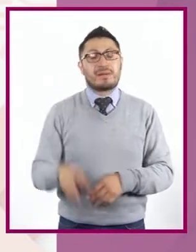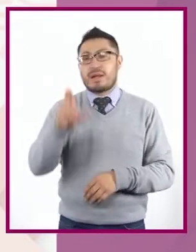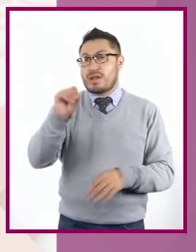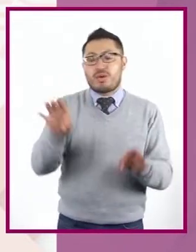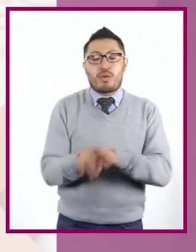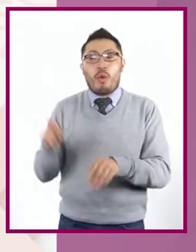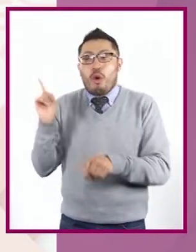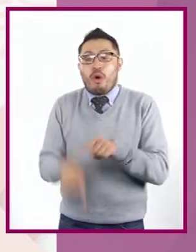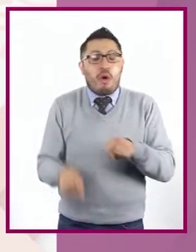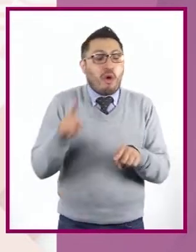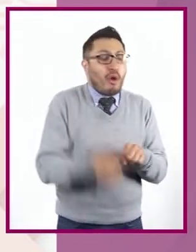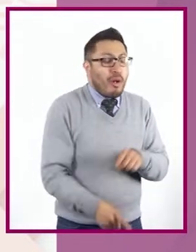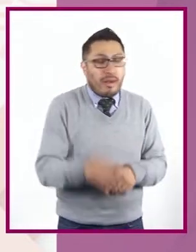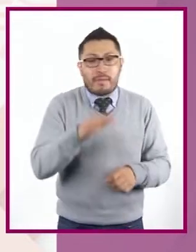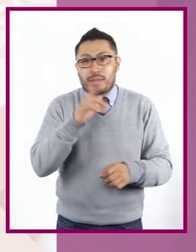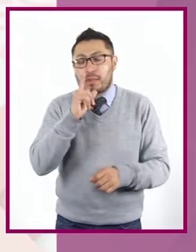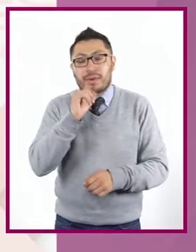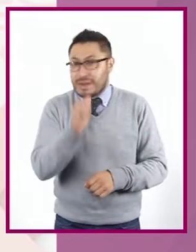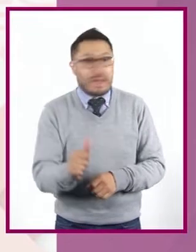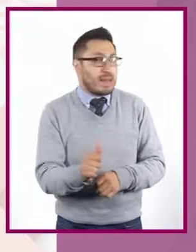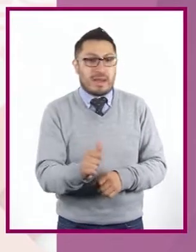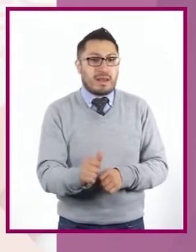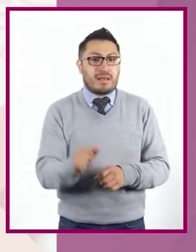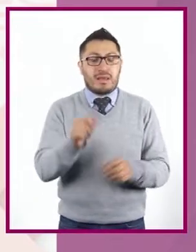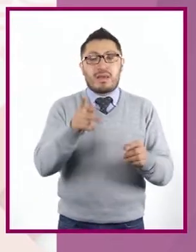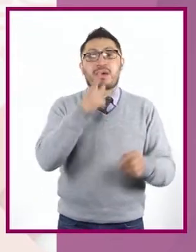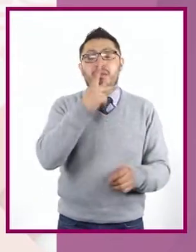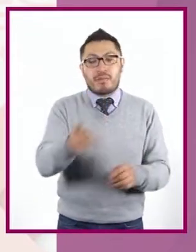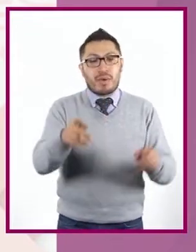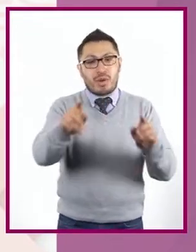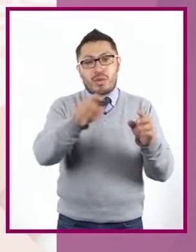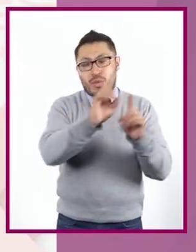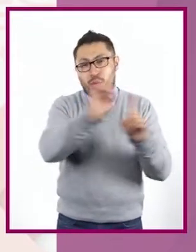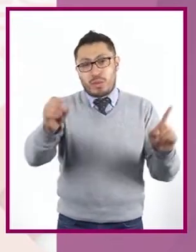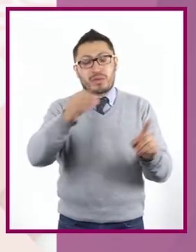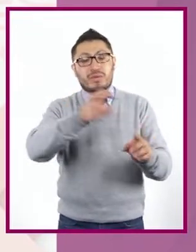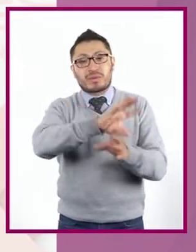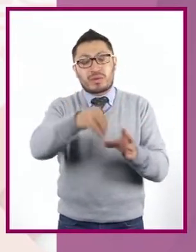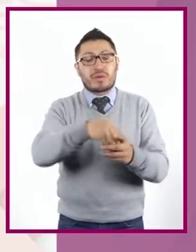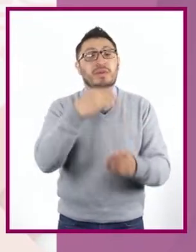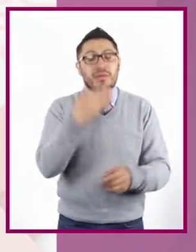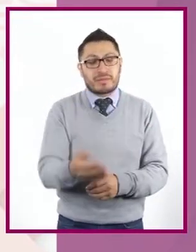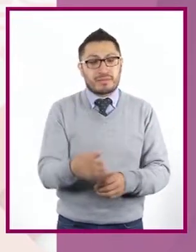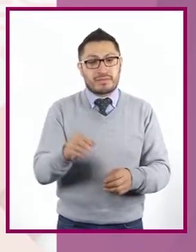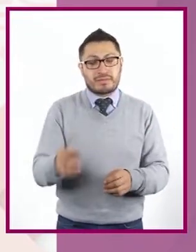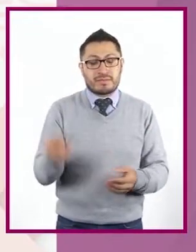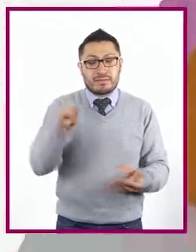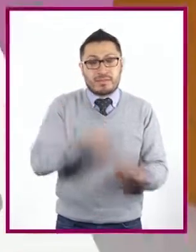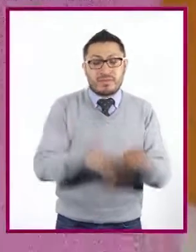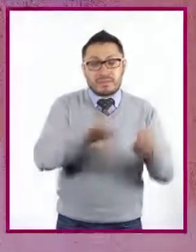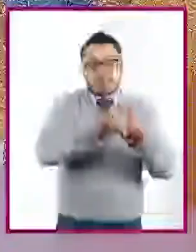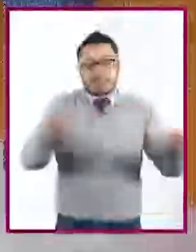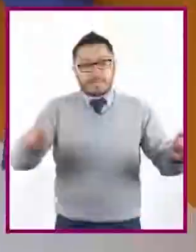frases están completas. En las notas orales hay una articulación cuidada de los sonidos.